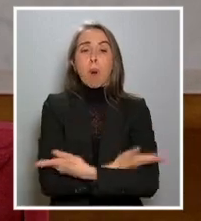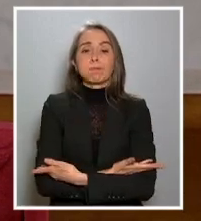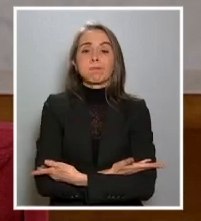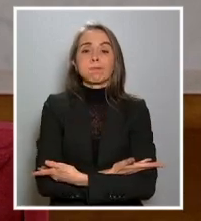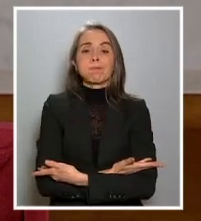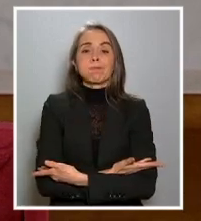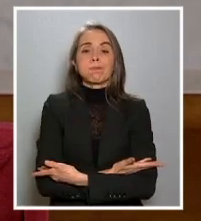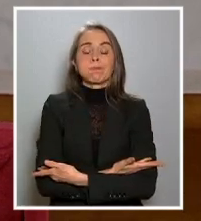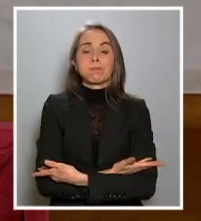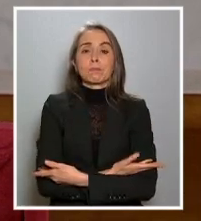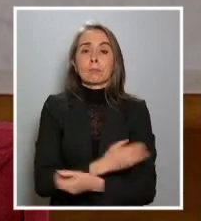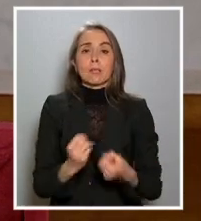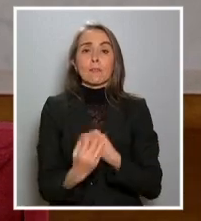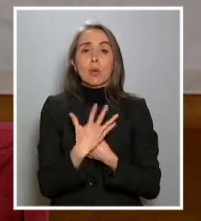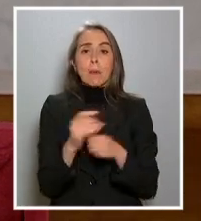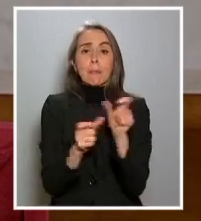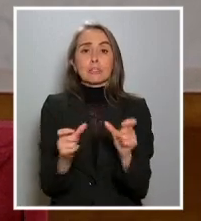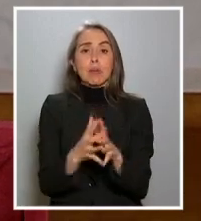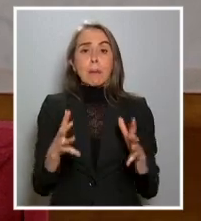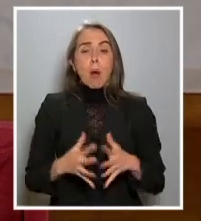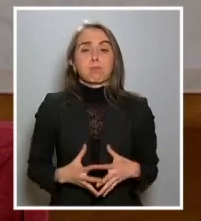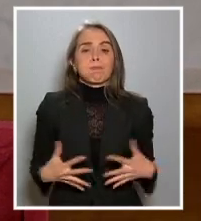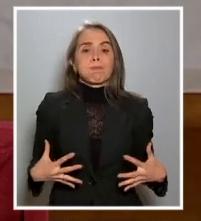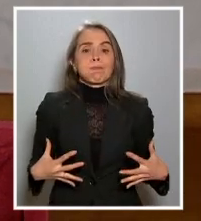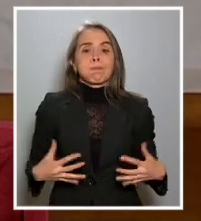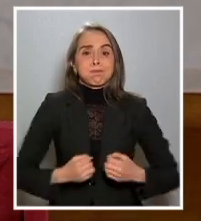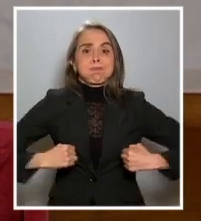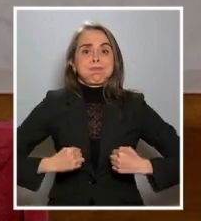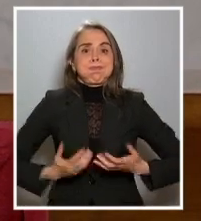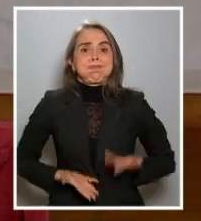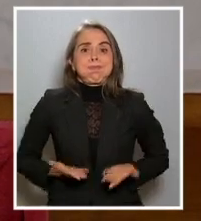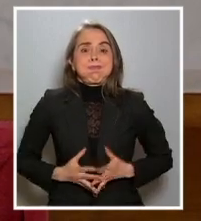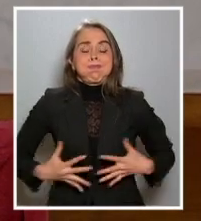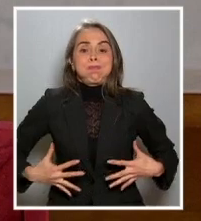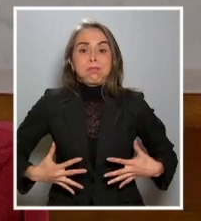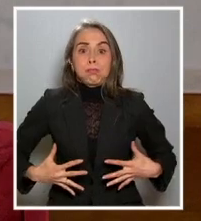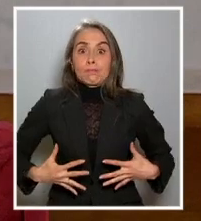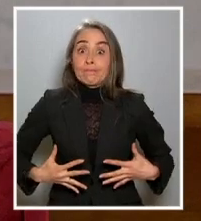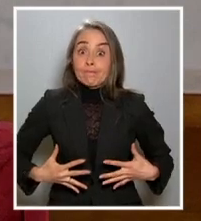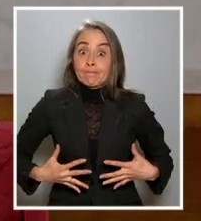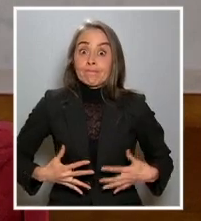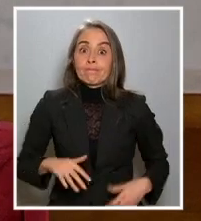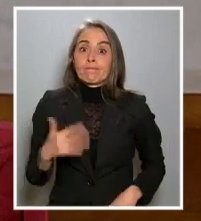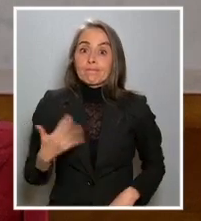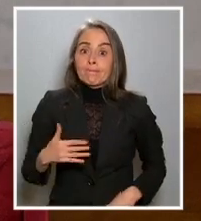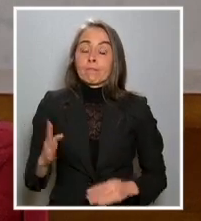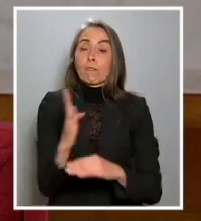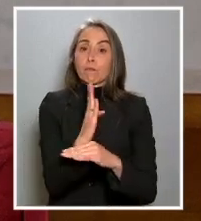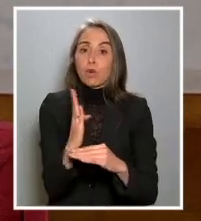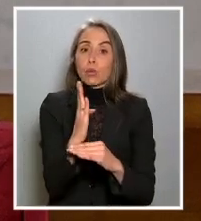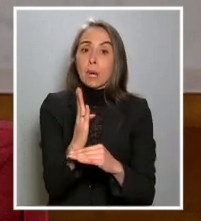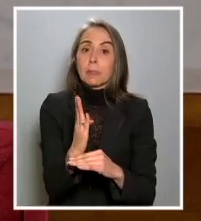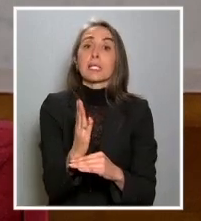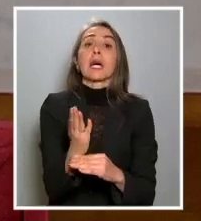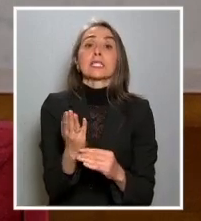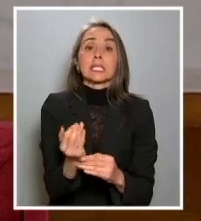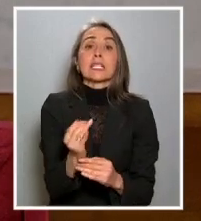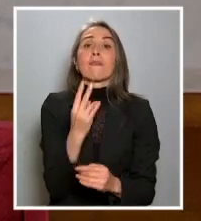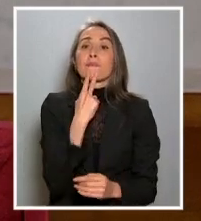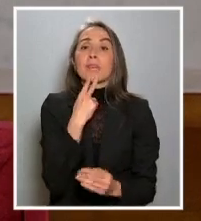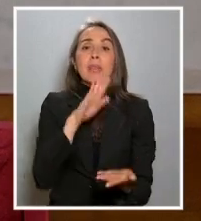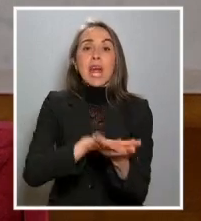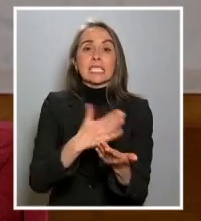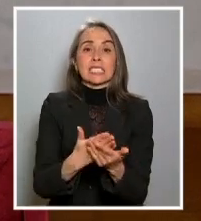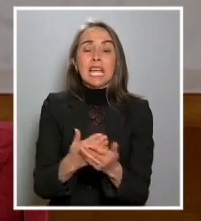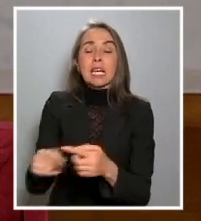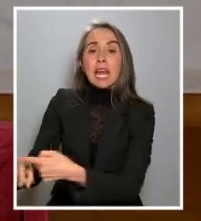incide negativamente en el aumento de la población con sobrepeso y obesidad, es fundamental para una vida sana y una sociedad